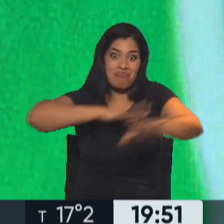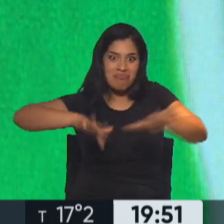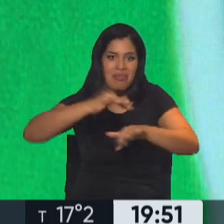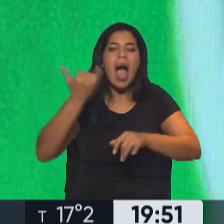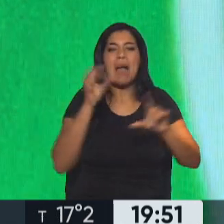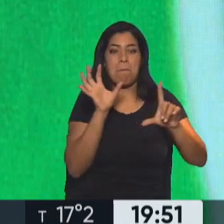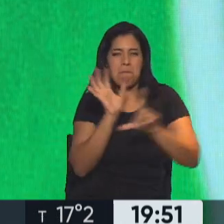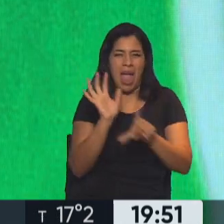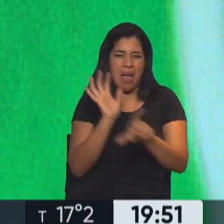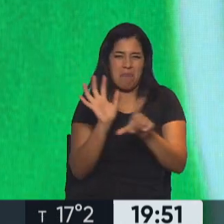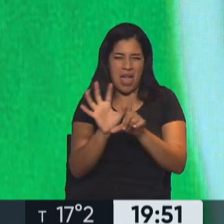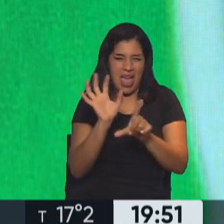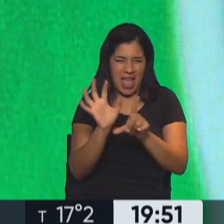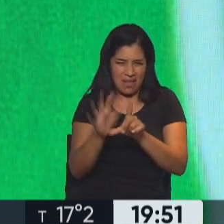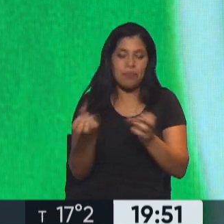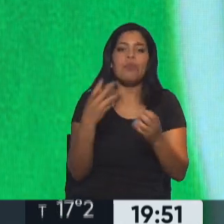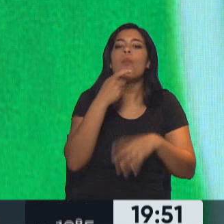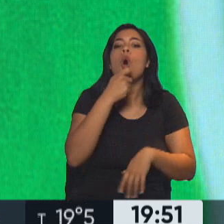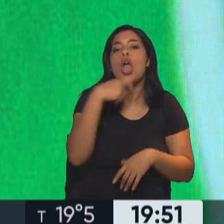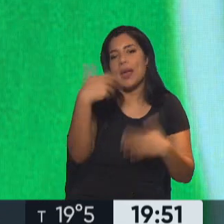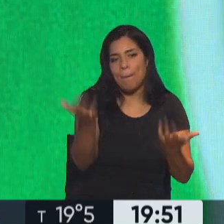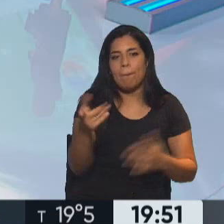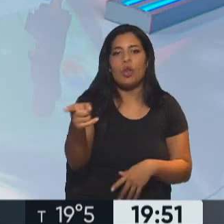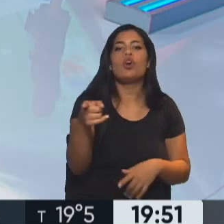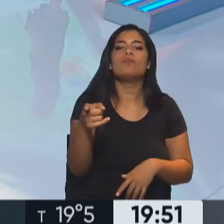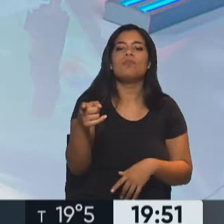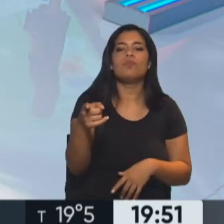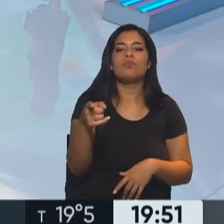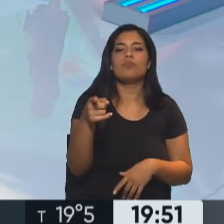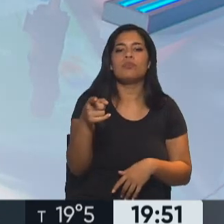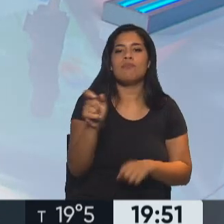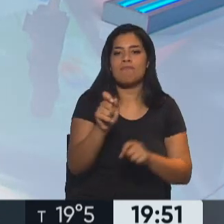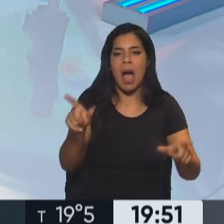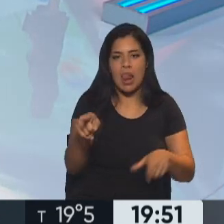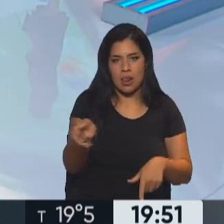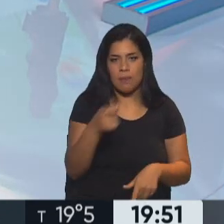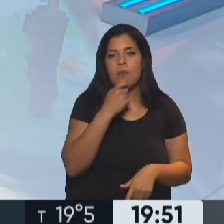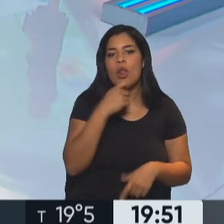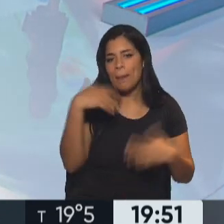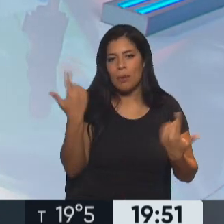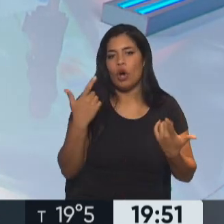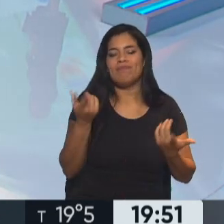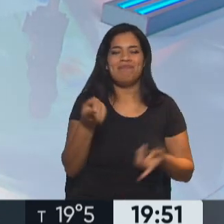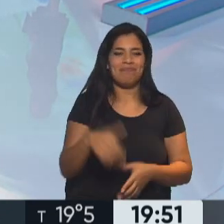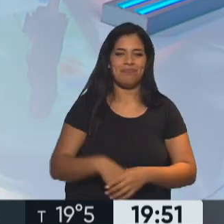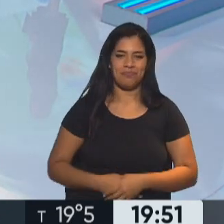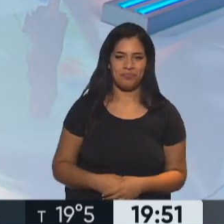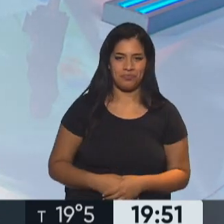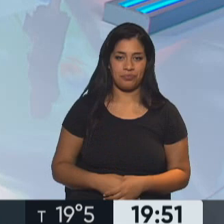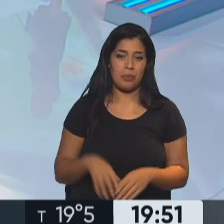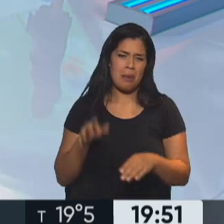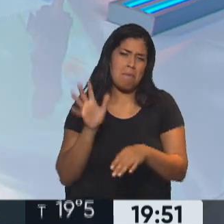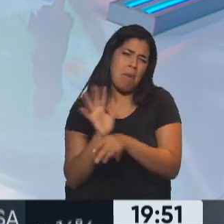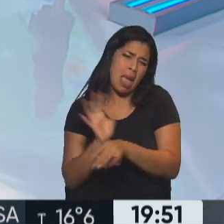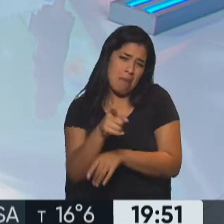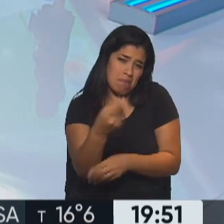lo que yo les comentaba. Claro, mira. Por ejemplo, una reacción mal usada. Te odio, pero aparece un corazón. O bien usada, ¿no? ¿Cómo se interpreta